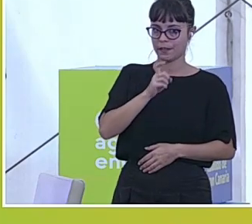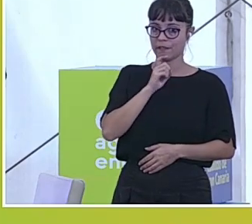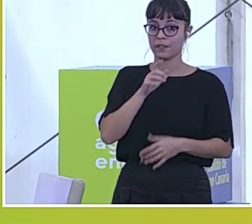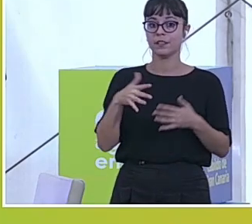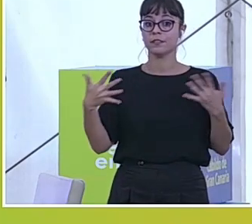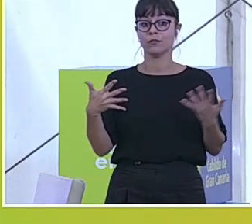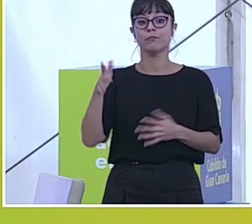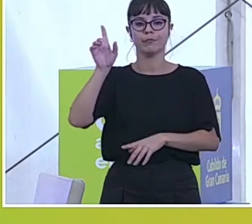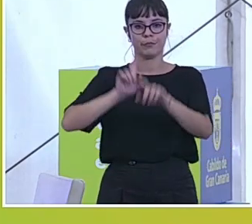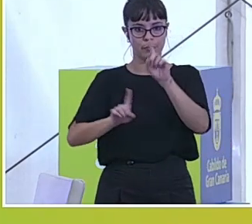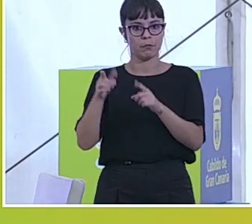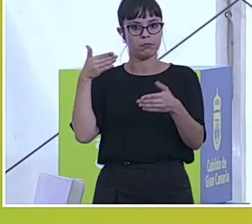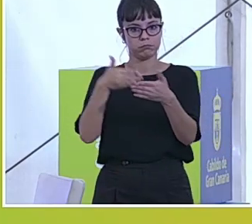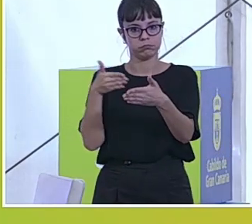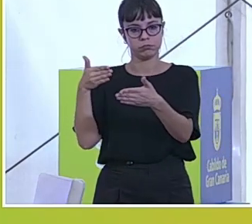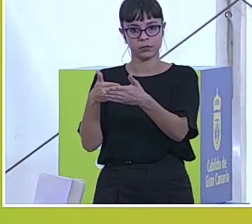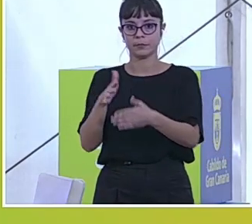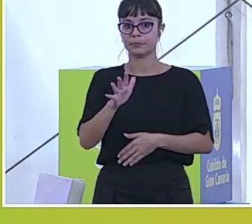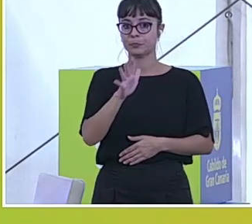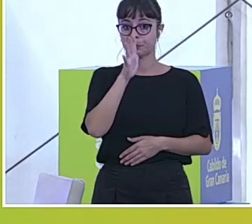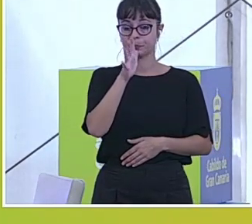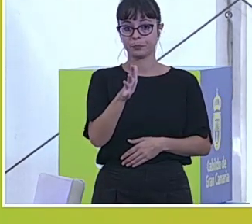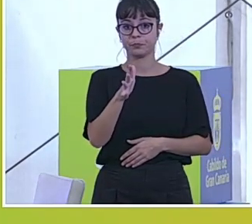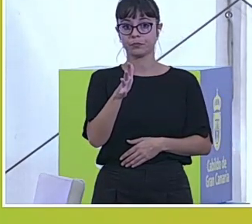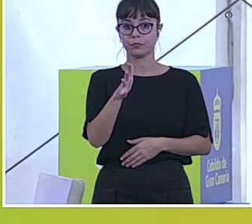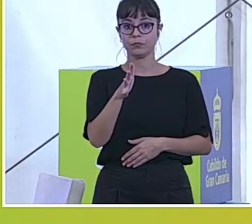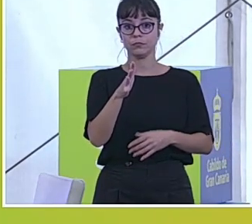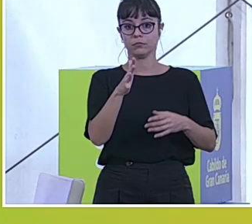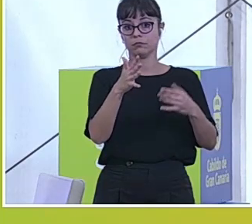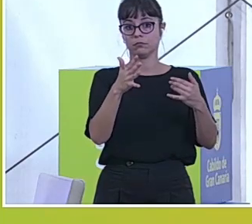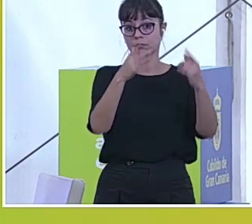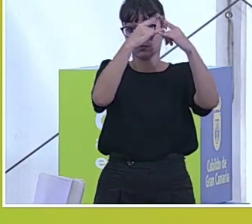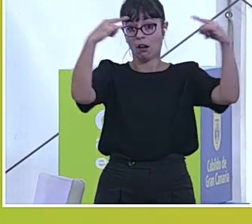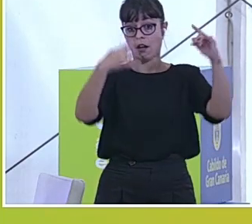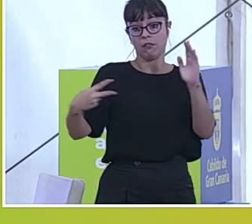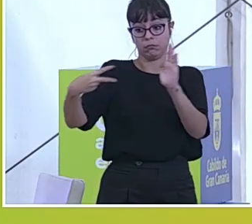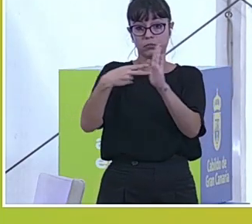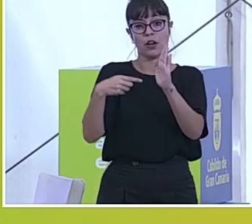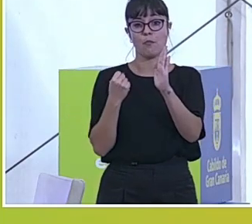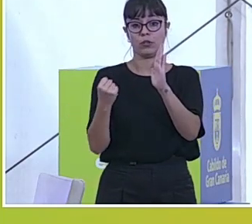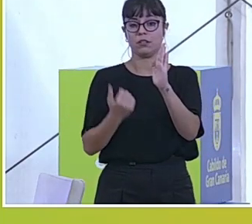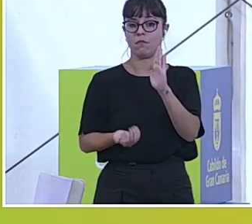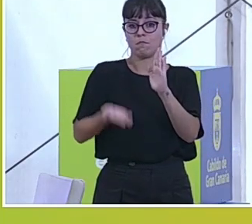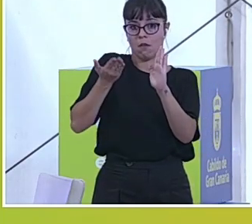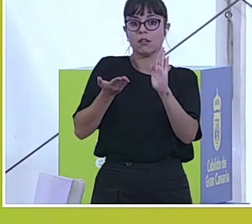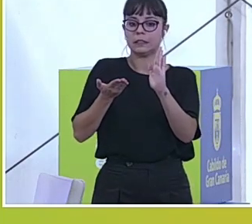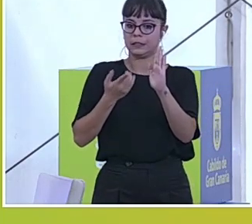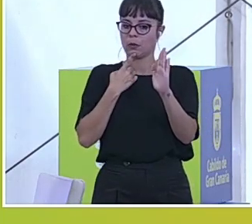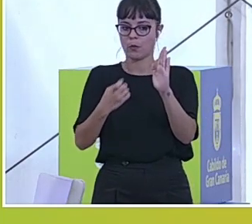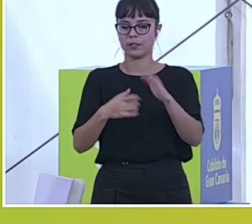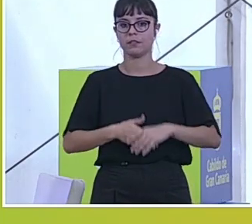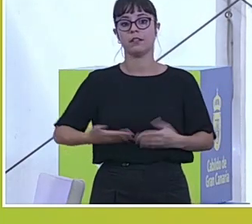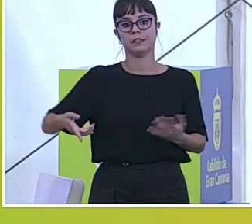es difícil conseguir un punto de enganche con mayor potencia. La solución que ellos tenían era el uso de un grupo diésel, que se ha